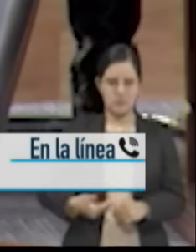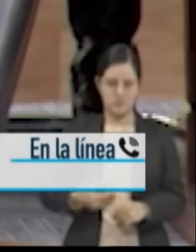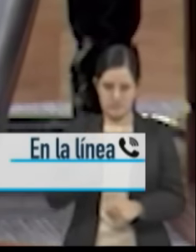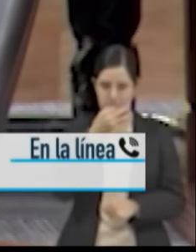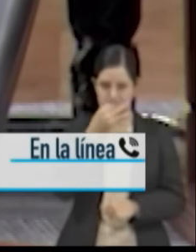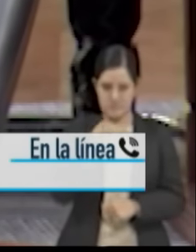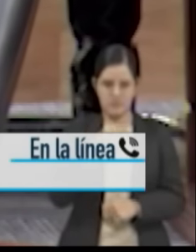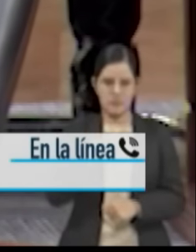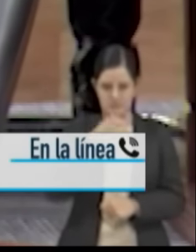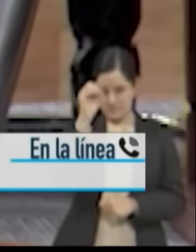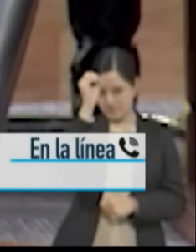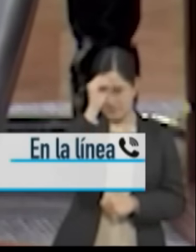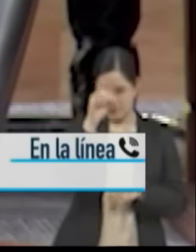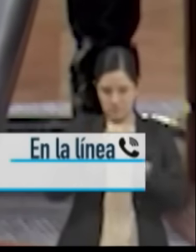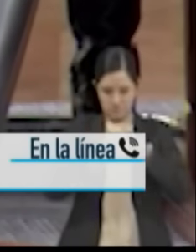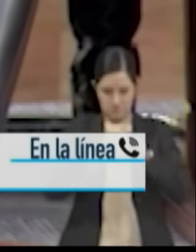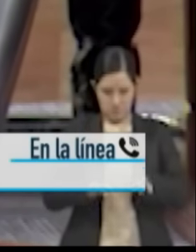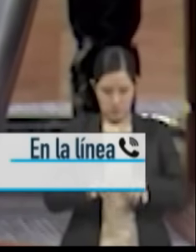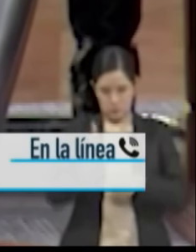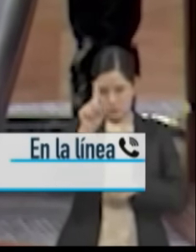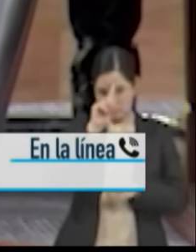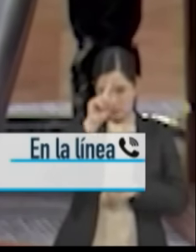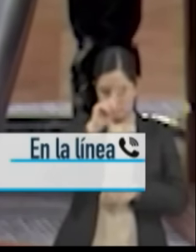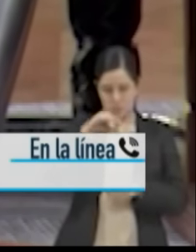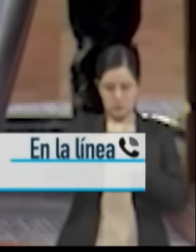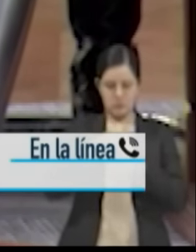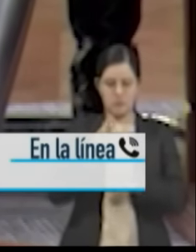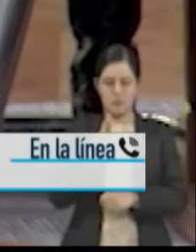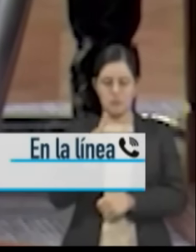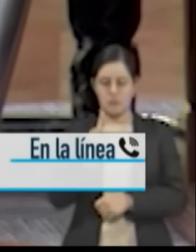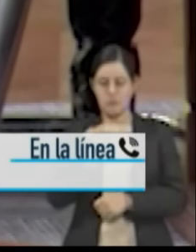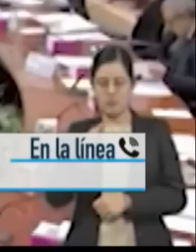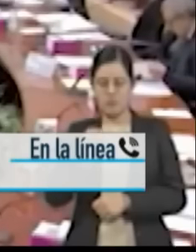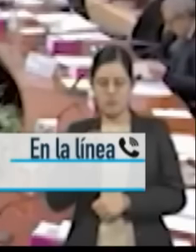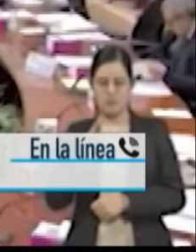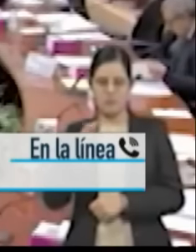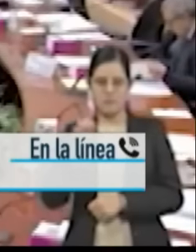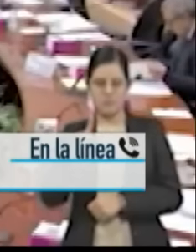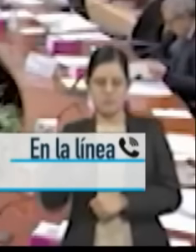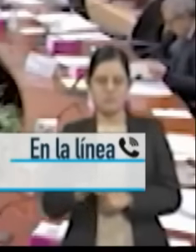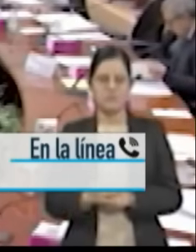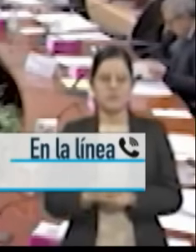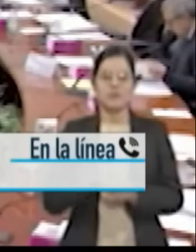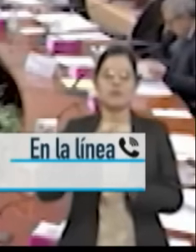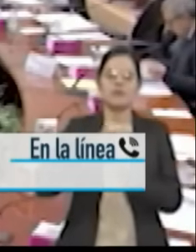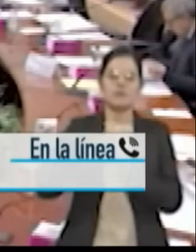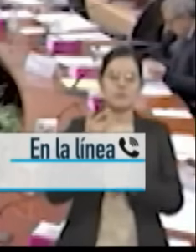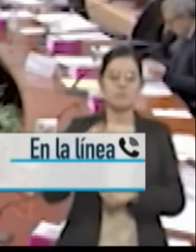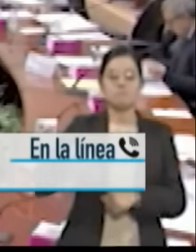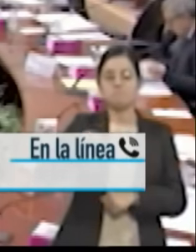tienen, por la agenda que tienen, cosa que es correcta. Están dando entrevistas a los medios. Ciro